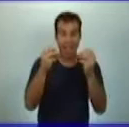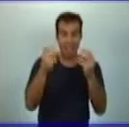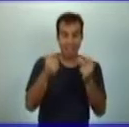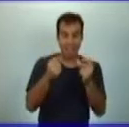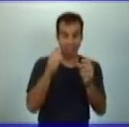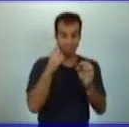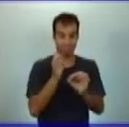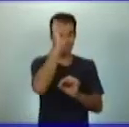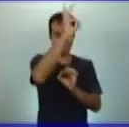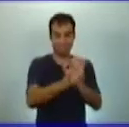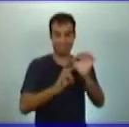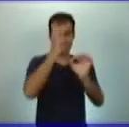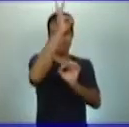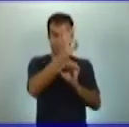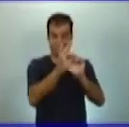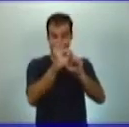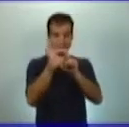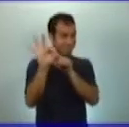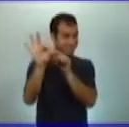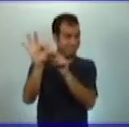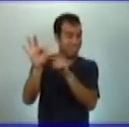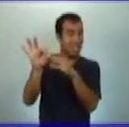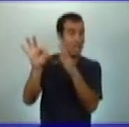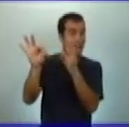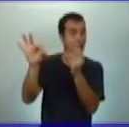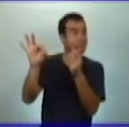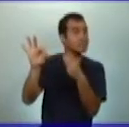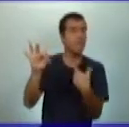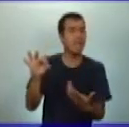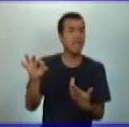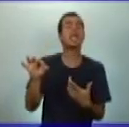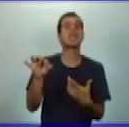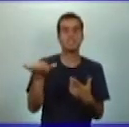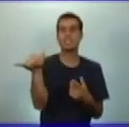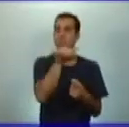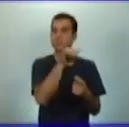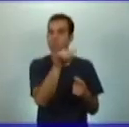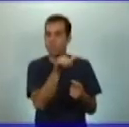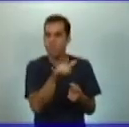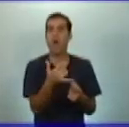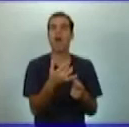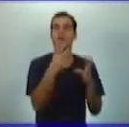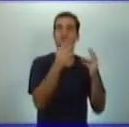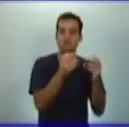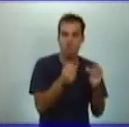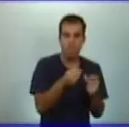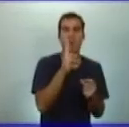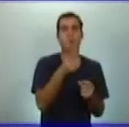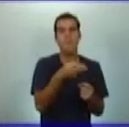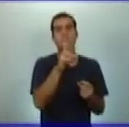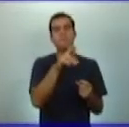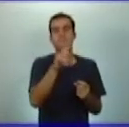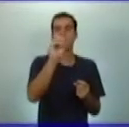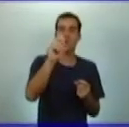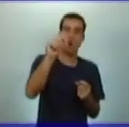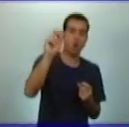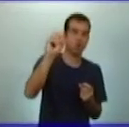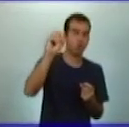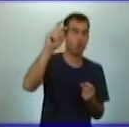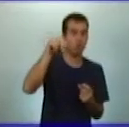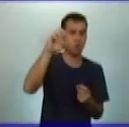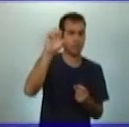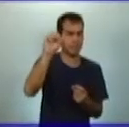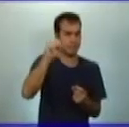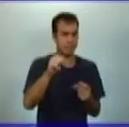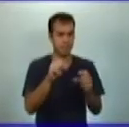que tienen en su envoltura es igual al número de protones que hay en su núcleo. Por supuesto, si